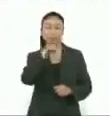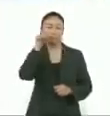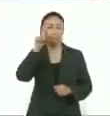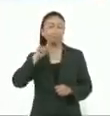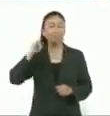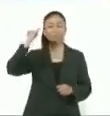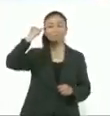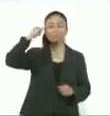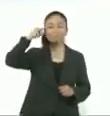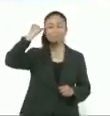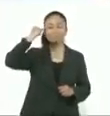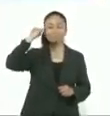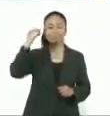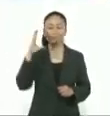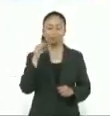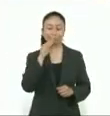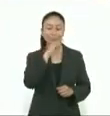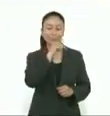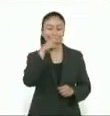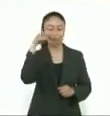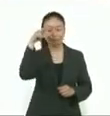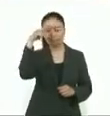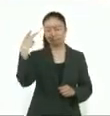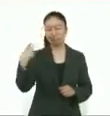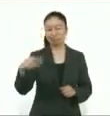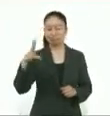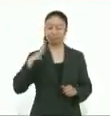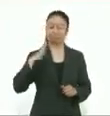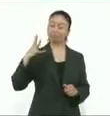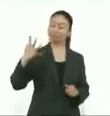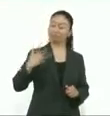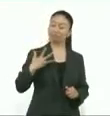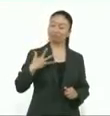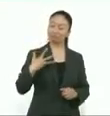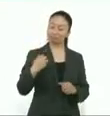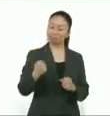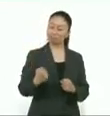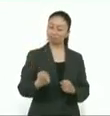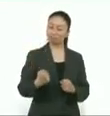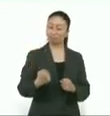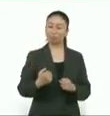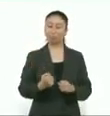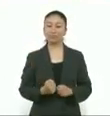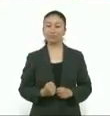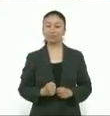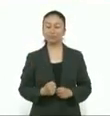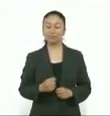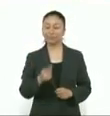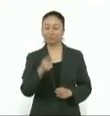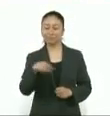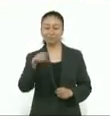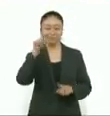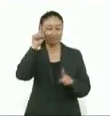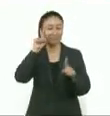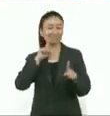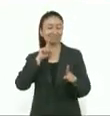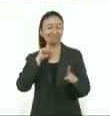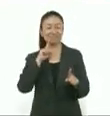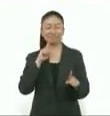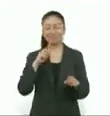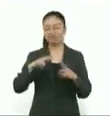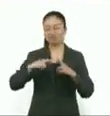indígenas y afromexicanas son ejemplo de orgullo y resistencia, defensoras de nuestras